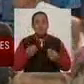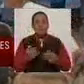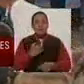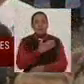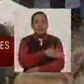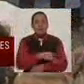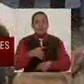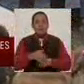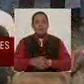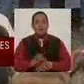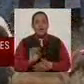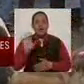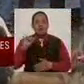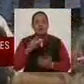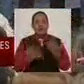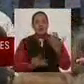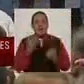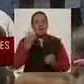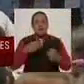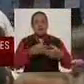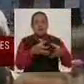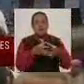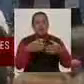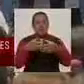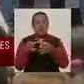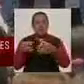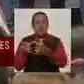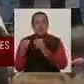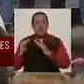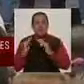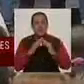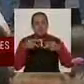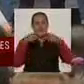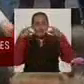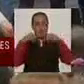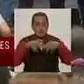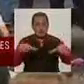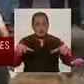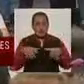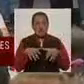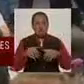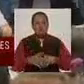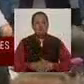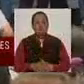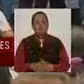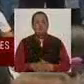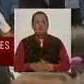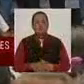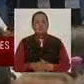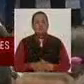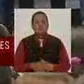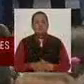otras 14 comunidades indígenas de esta zona del país.